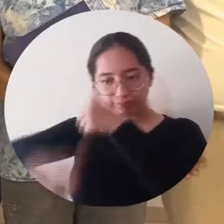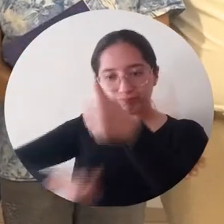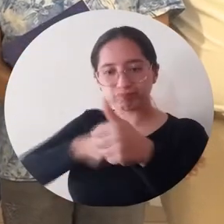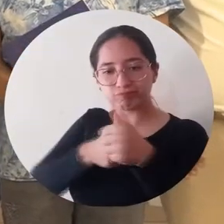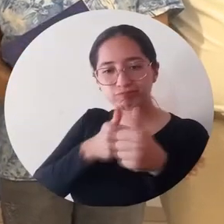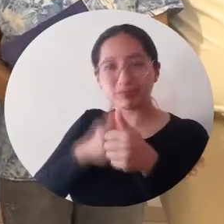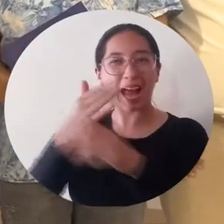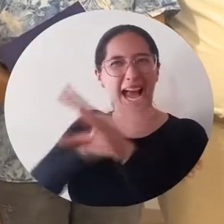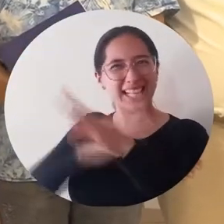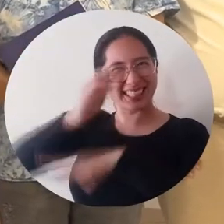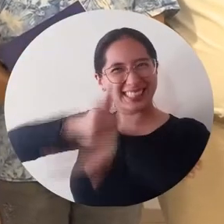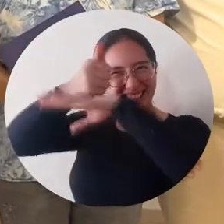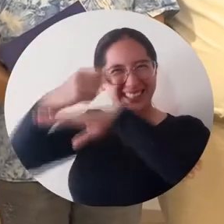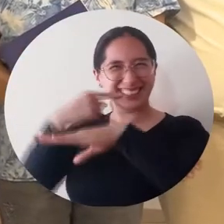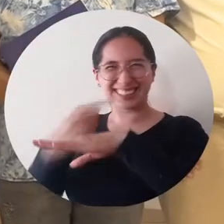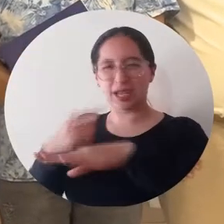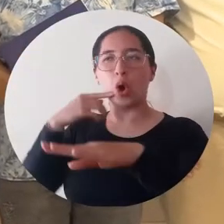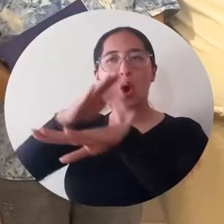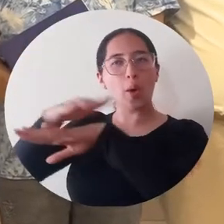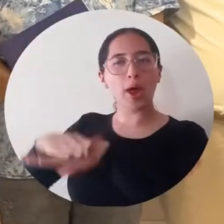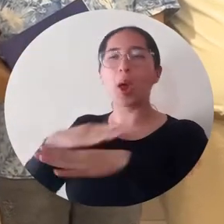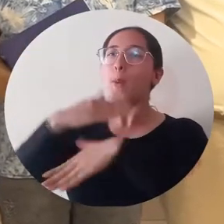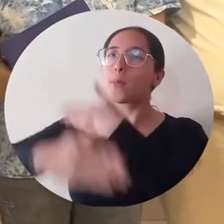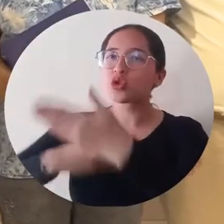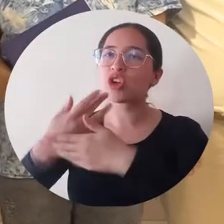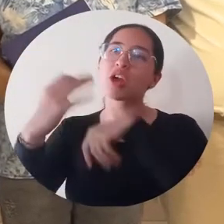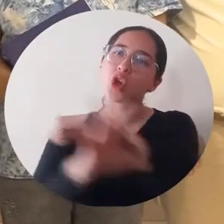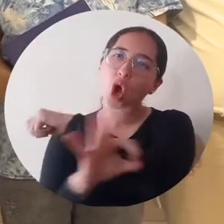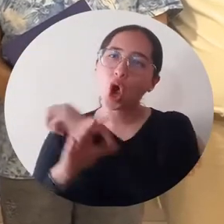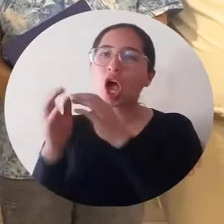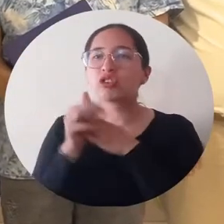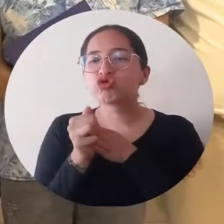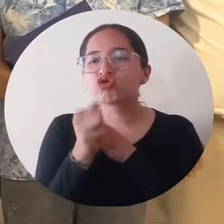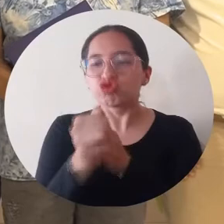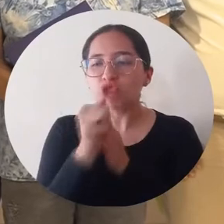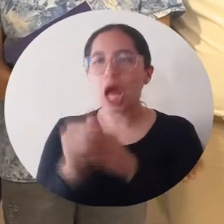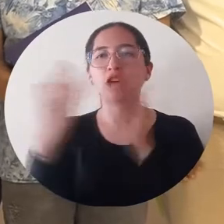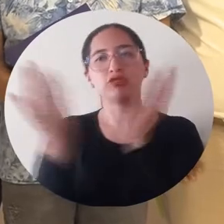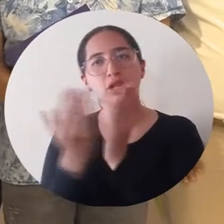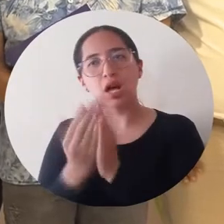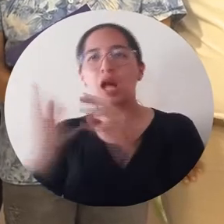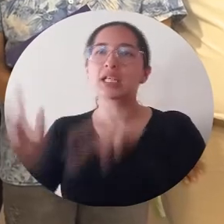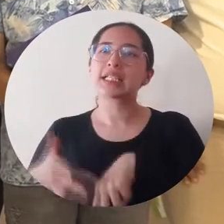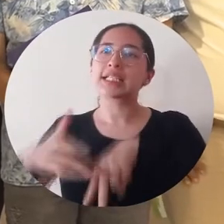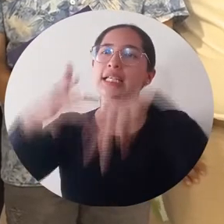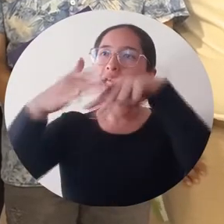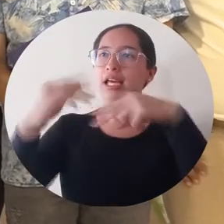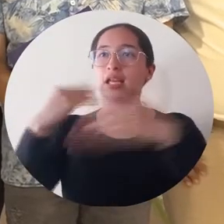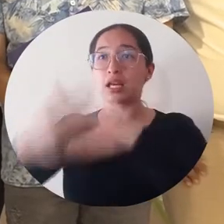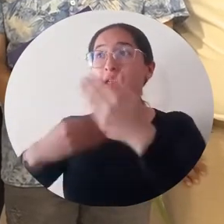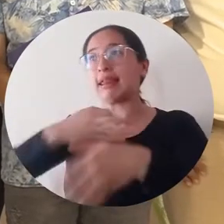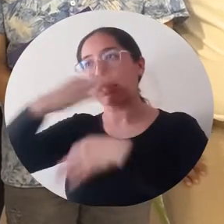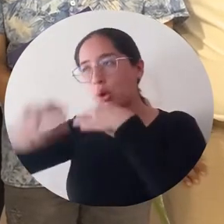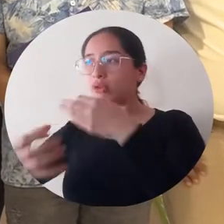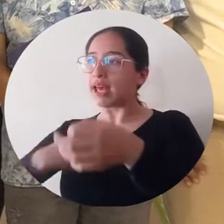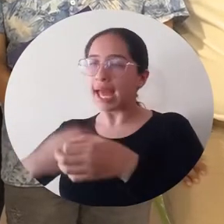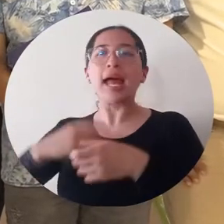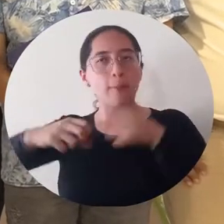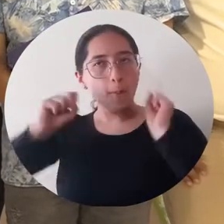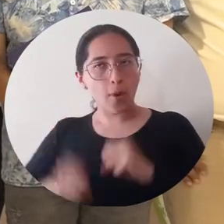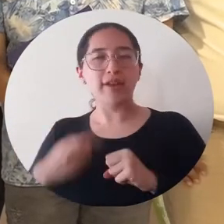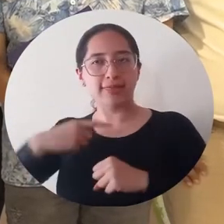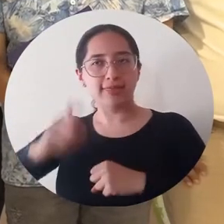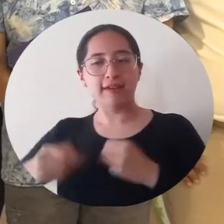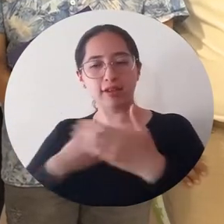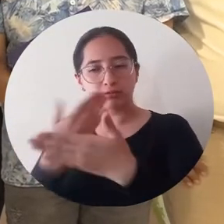implementando en este mes de abril, y policías que acompañarán todo ese proceso educativo que el rector decía,